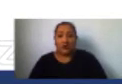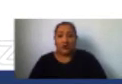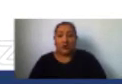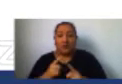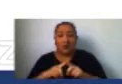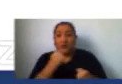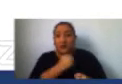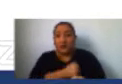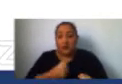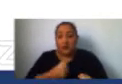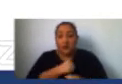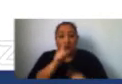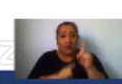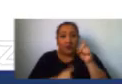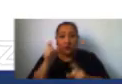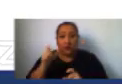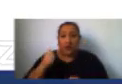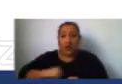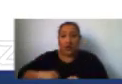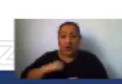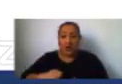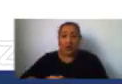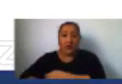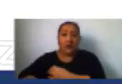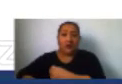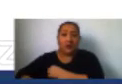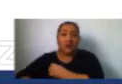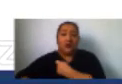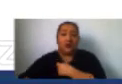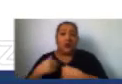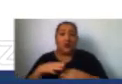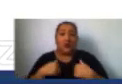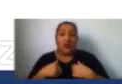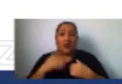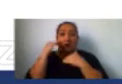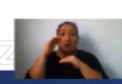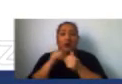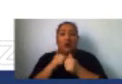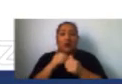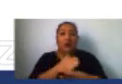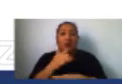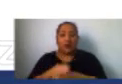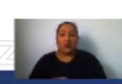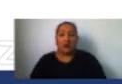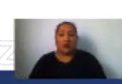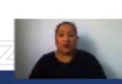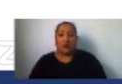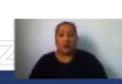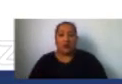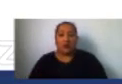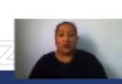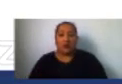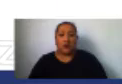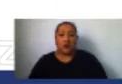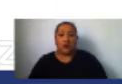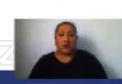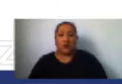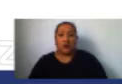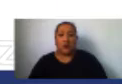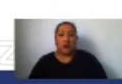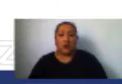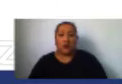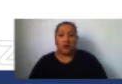Lamentablemente, algunos alcaldes tuvieron limitaciones en la intervención y solamente se reactivó con el tema de los incentivos municipales. Otro